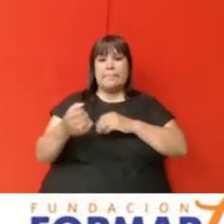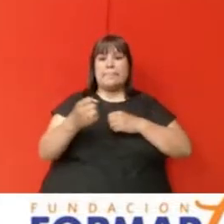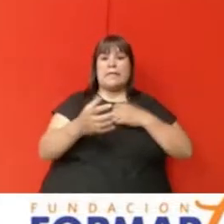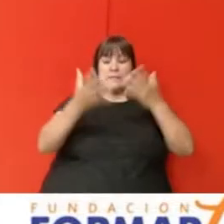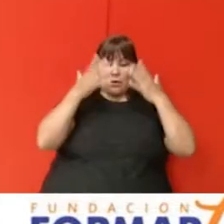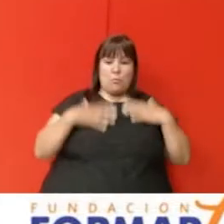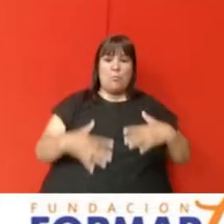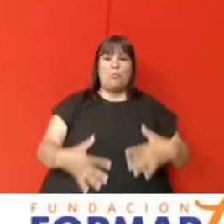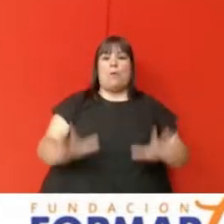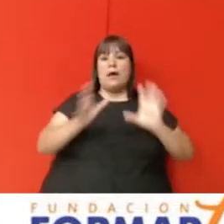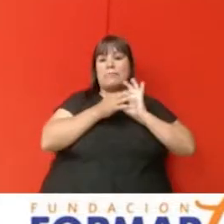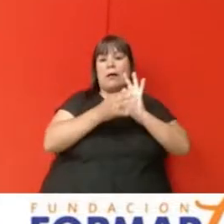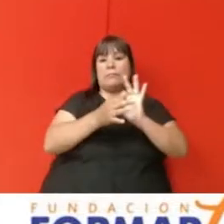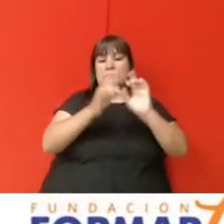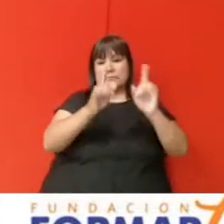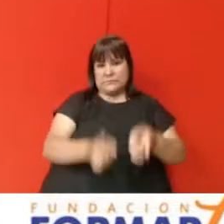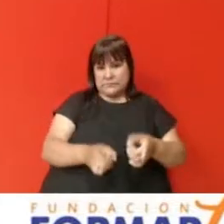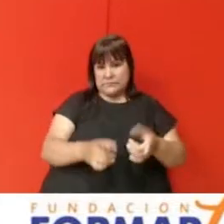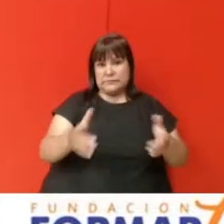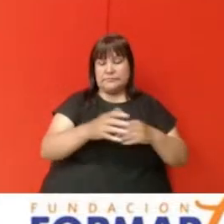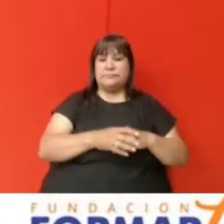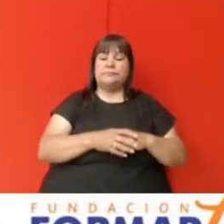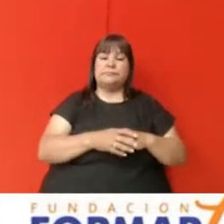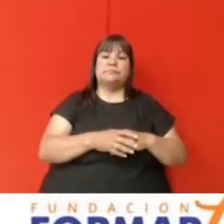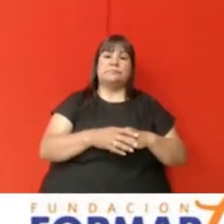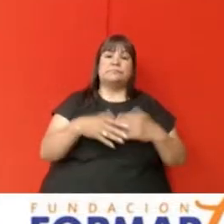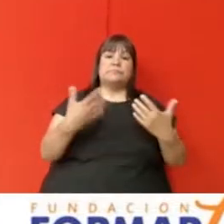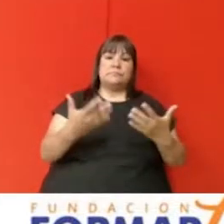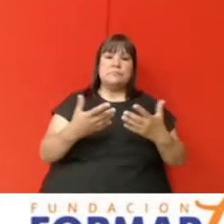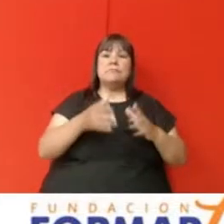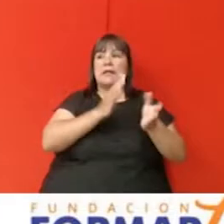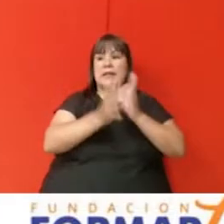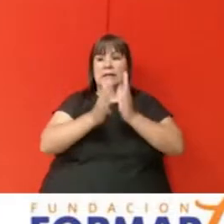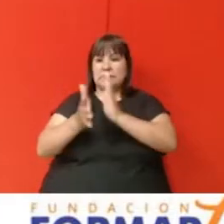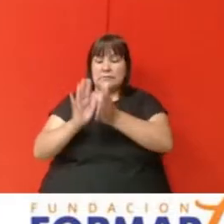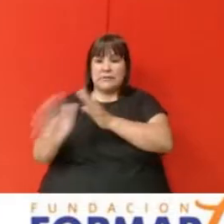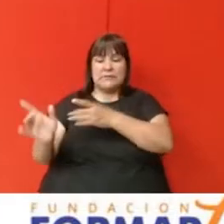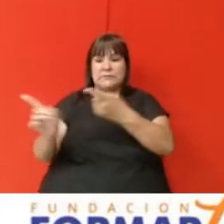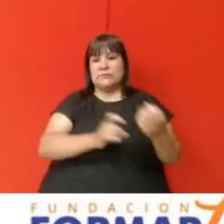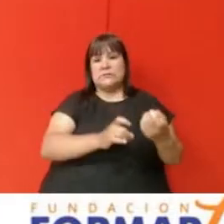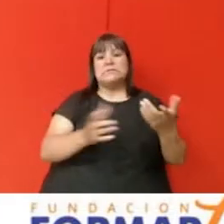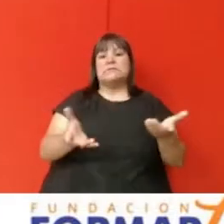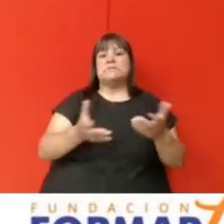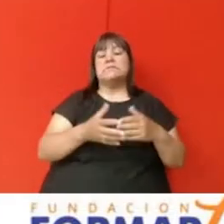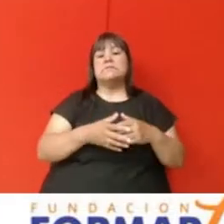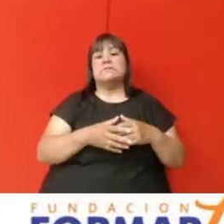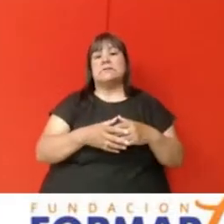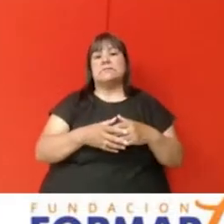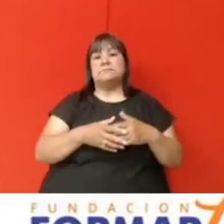enfermedades neurológicas como esclerosis lateral amiotrófica, que en estadios avanzados, inclusive la asistencia